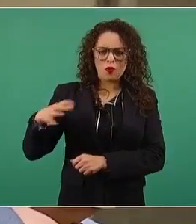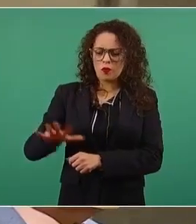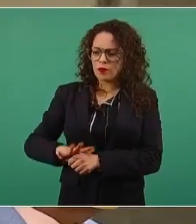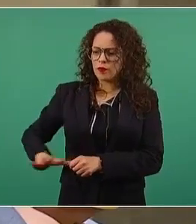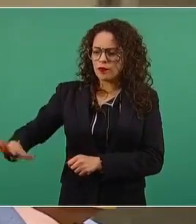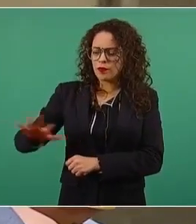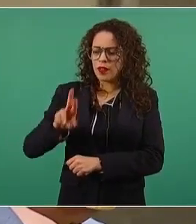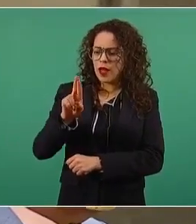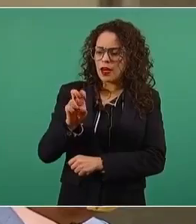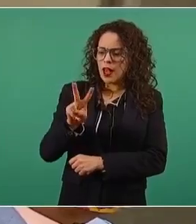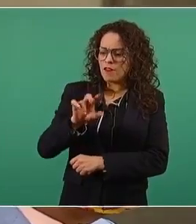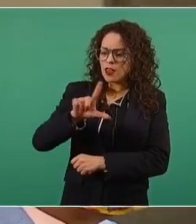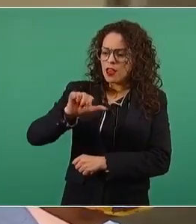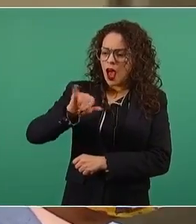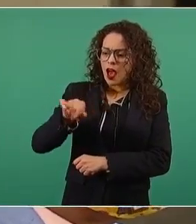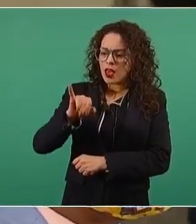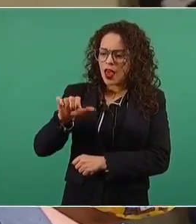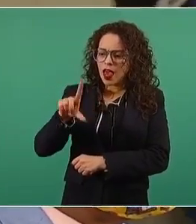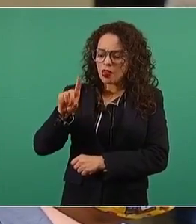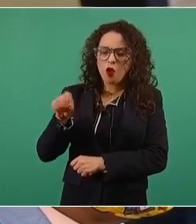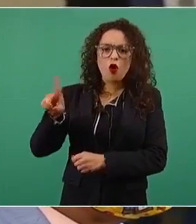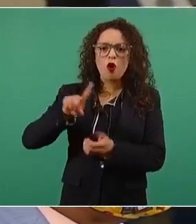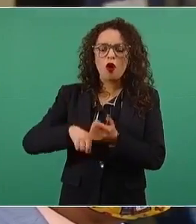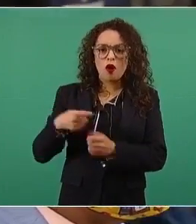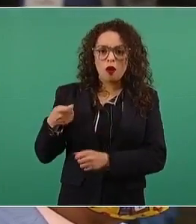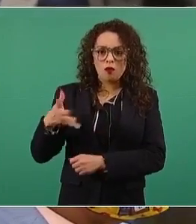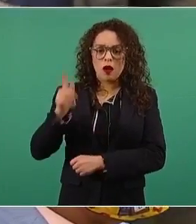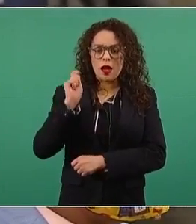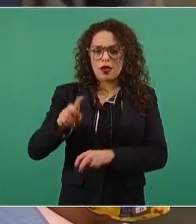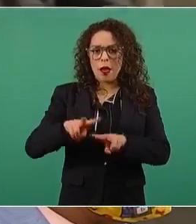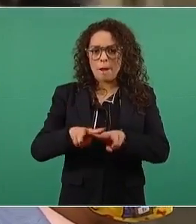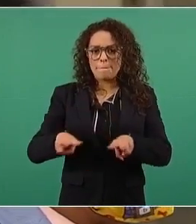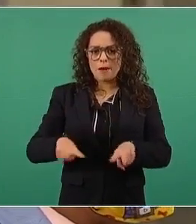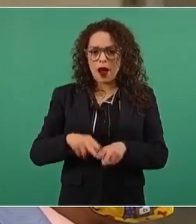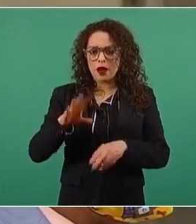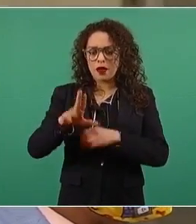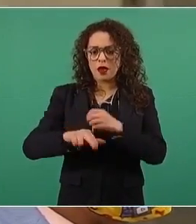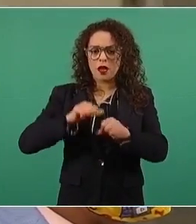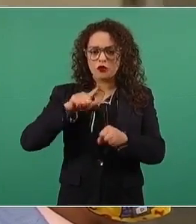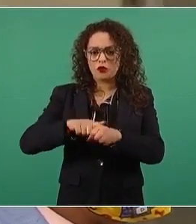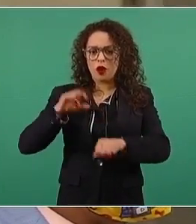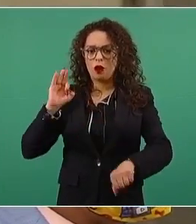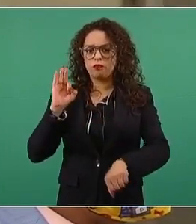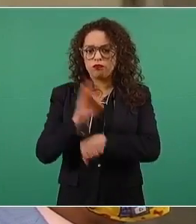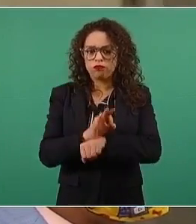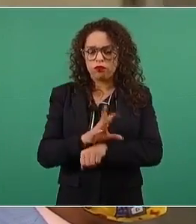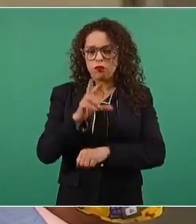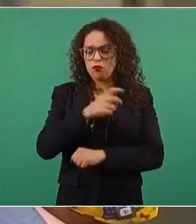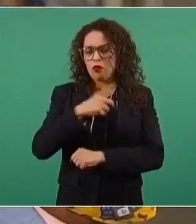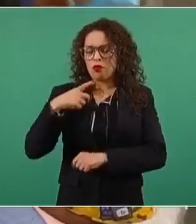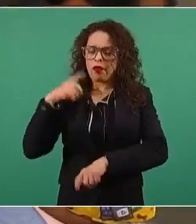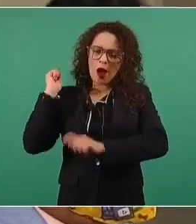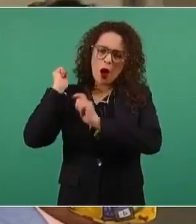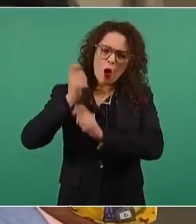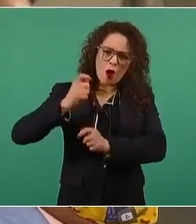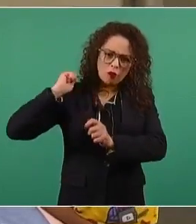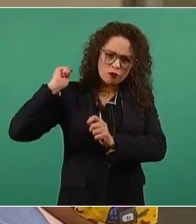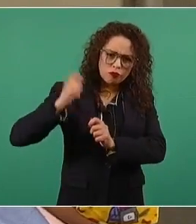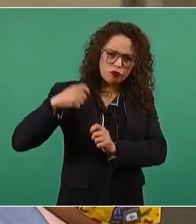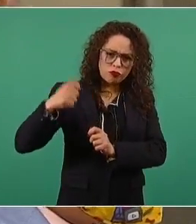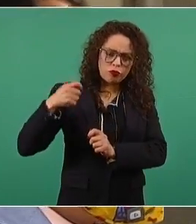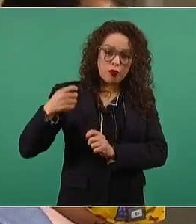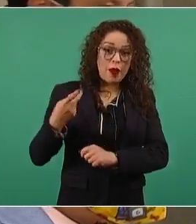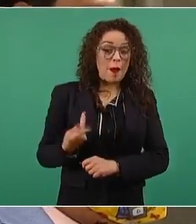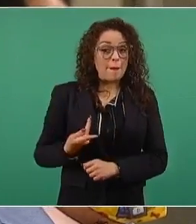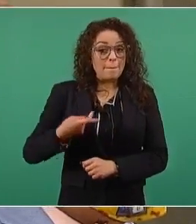de Villajigedo, que fue nombrado parque nacional y área protegida, libre de pesca. Sin embargo, esto no se ha